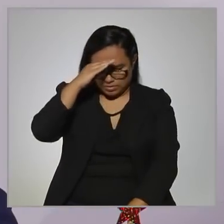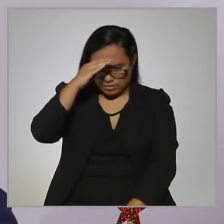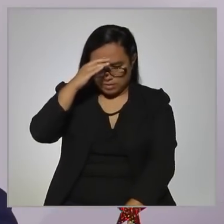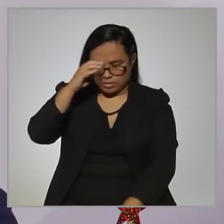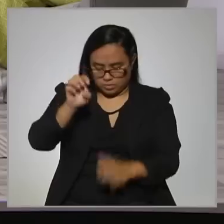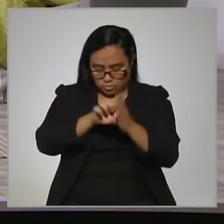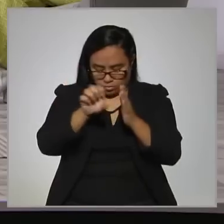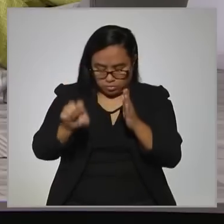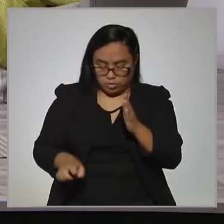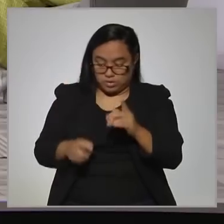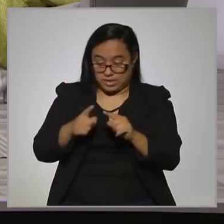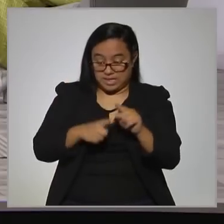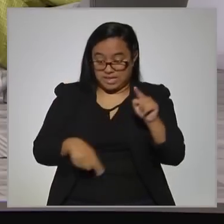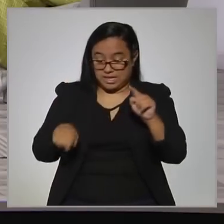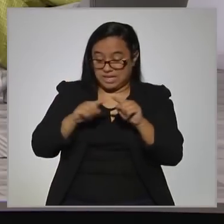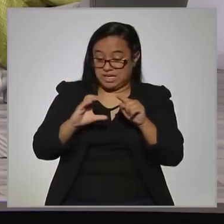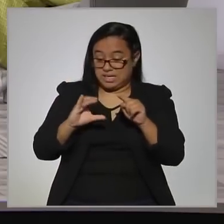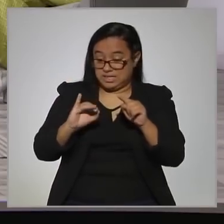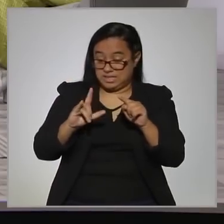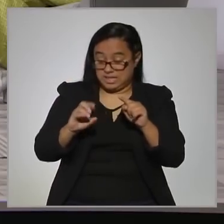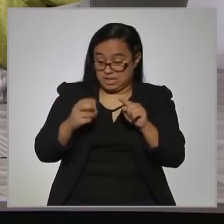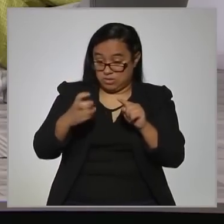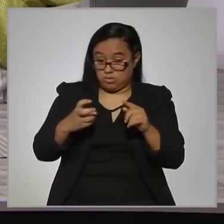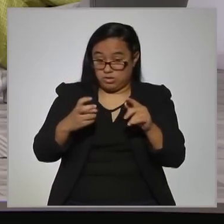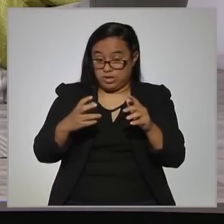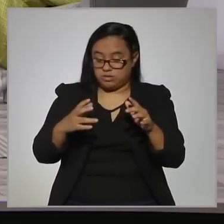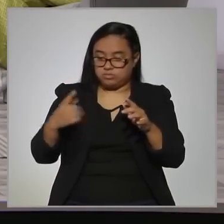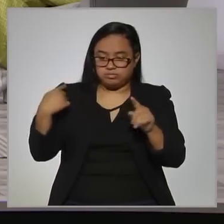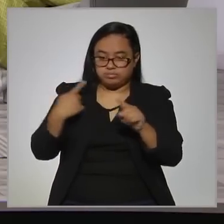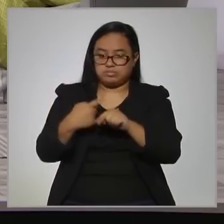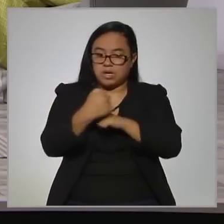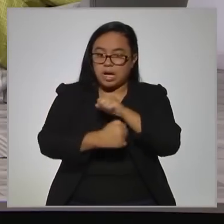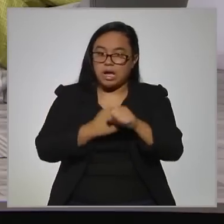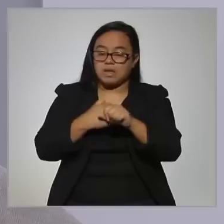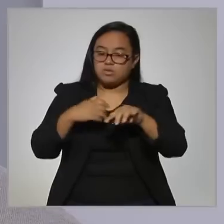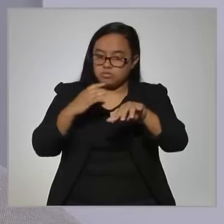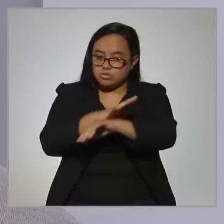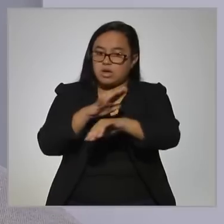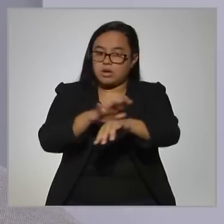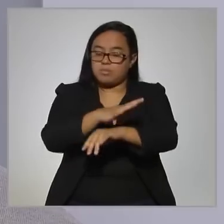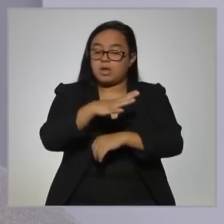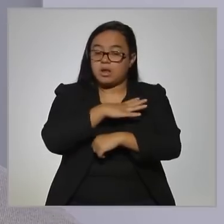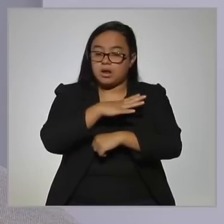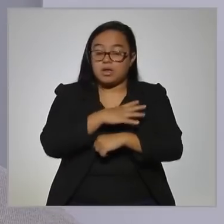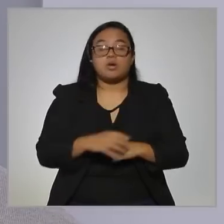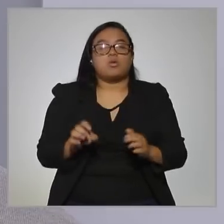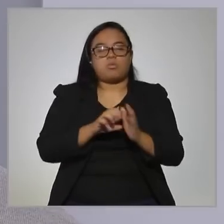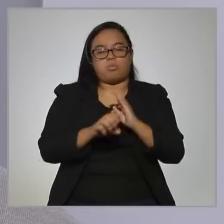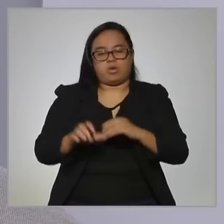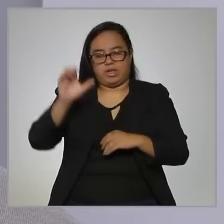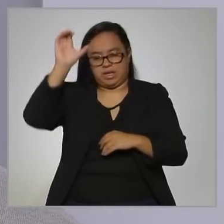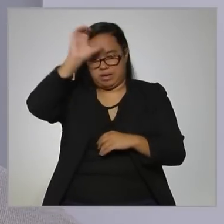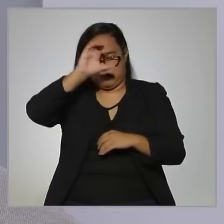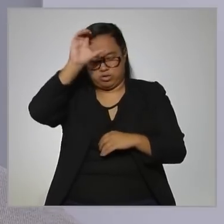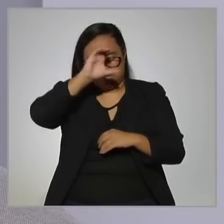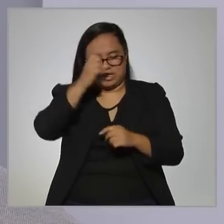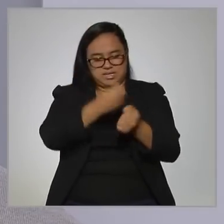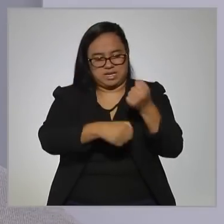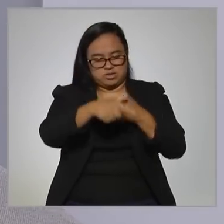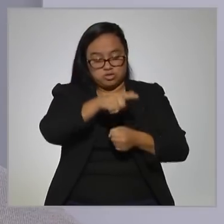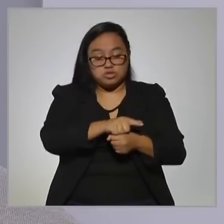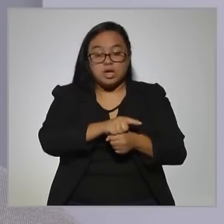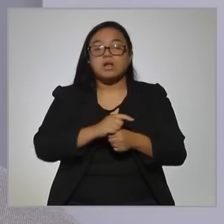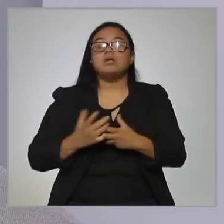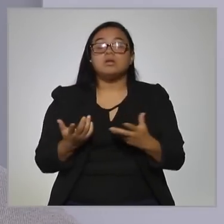la dimensión cíclica de la vida se ha ido transformando en los últimos años. Claro. Ahora, por ejemplo, desde las ciencias sociales hablamos